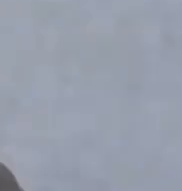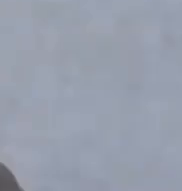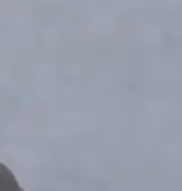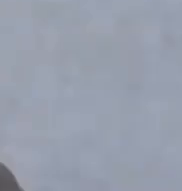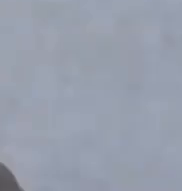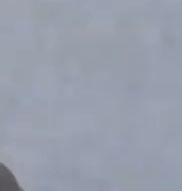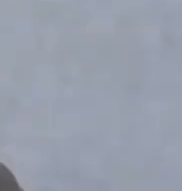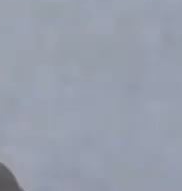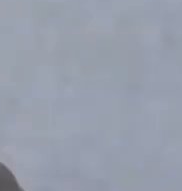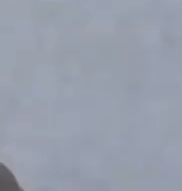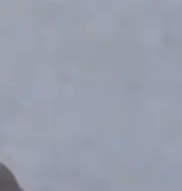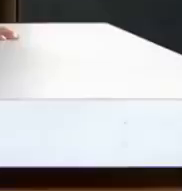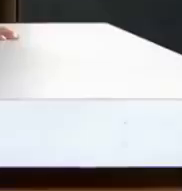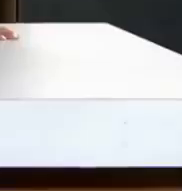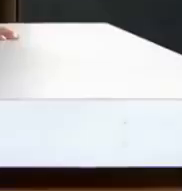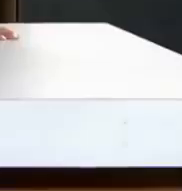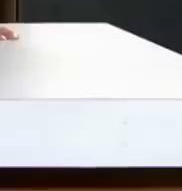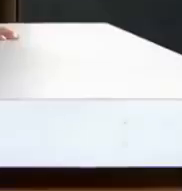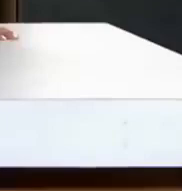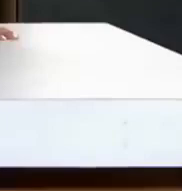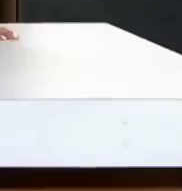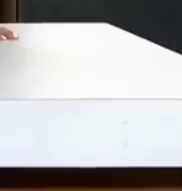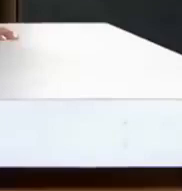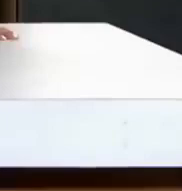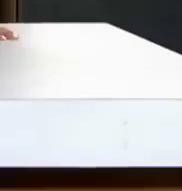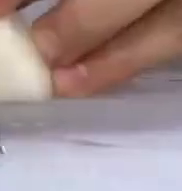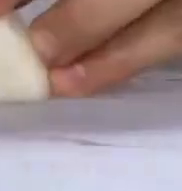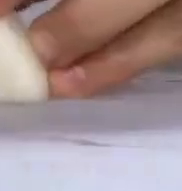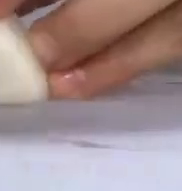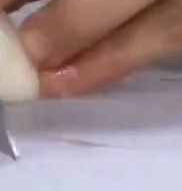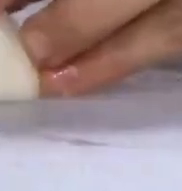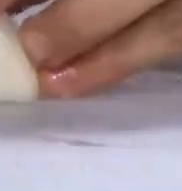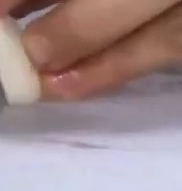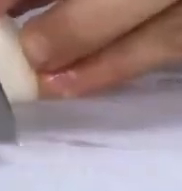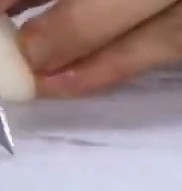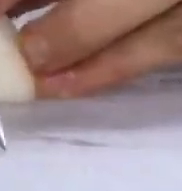Es tiempo de cuidar tu salud, de reconocer tu entorno, de buscar las tendencias.